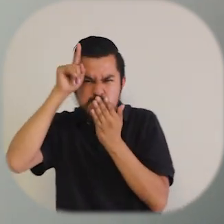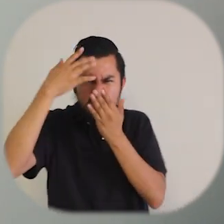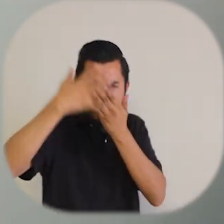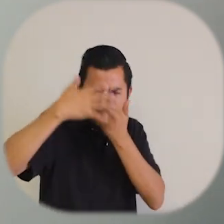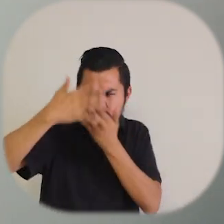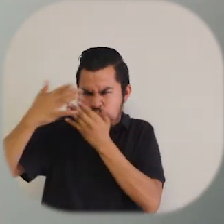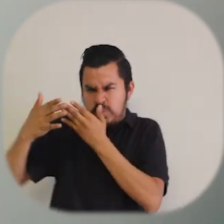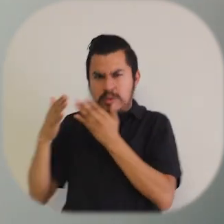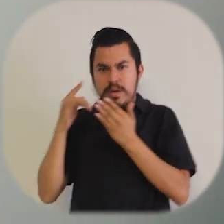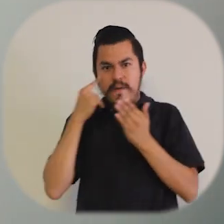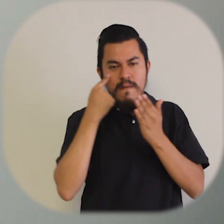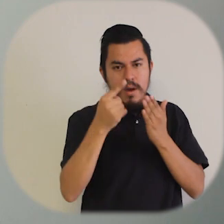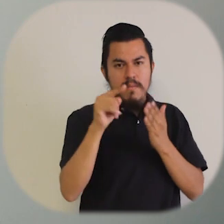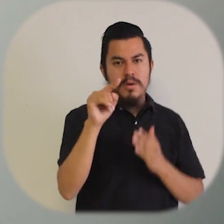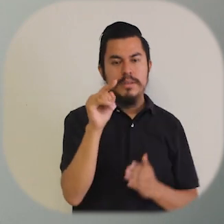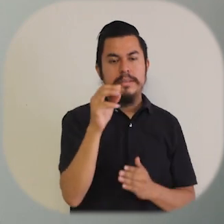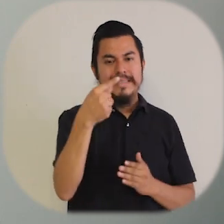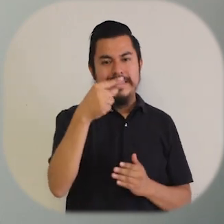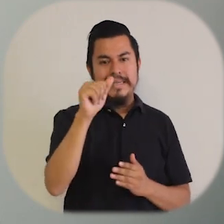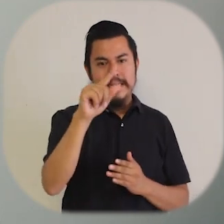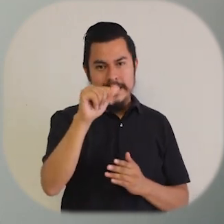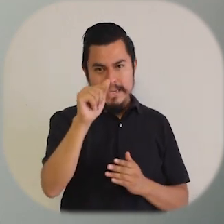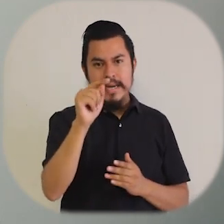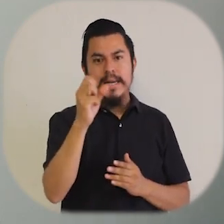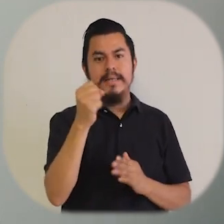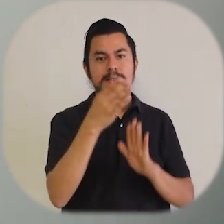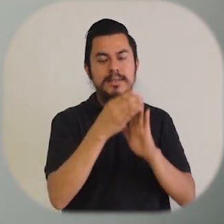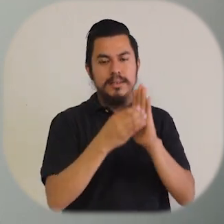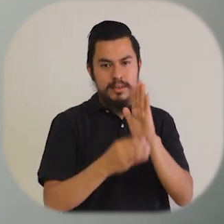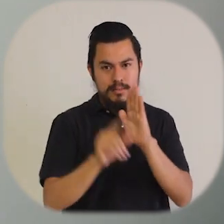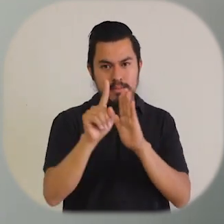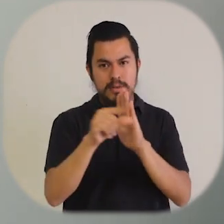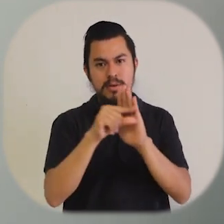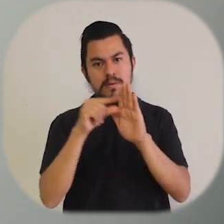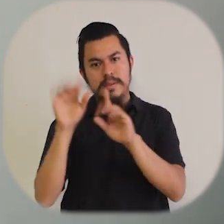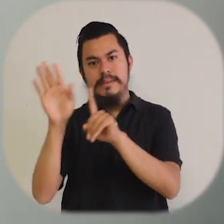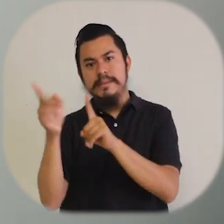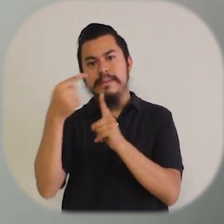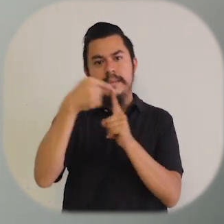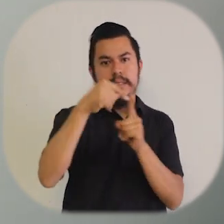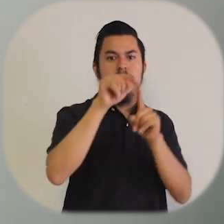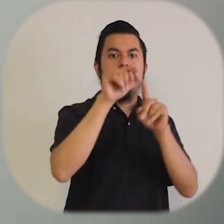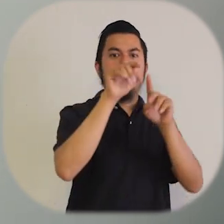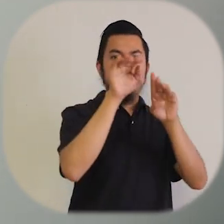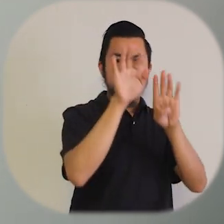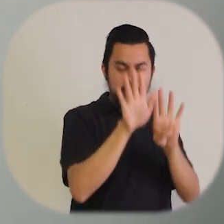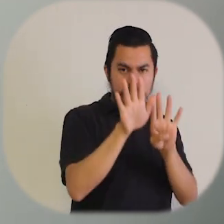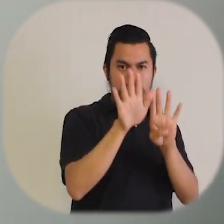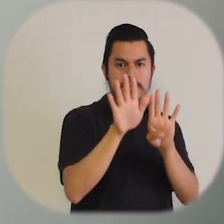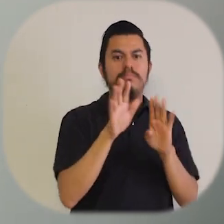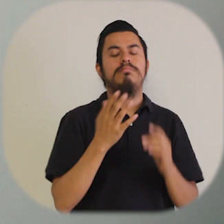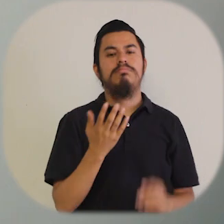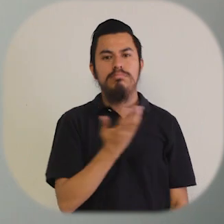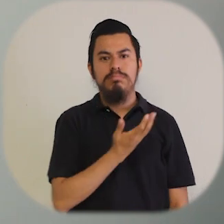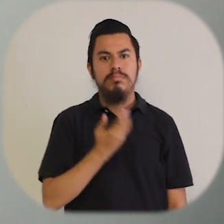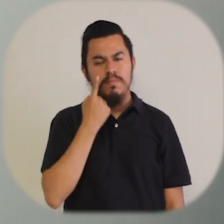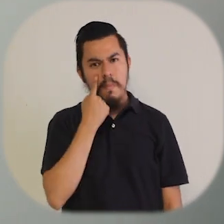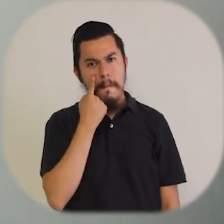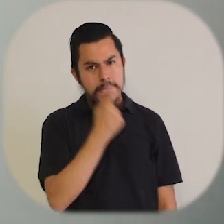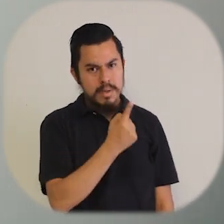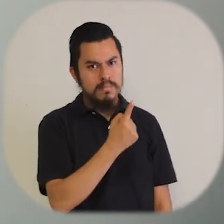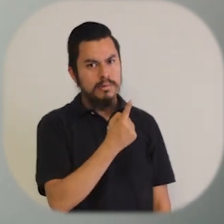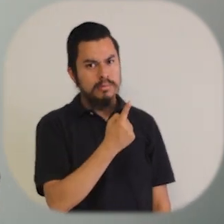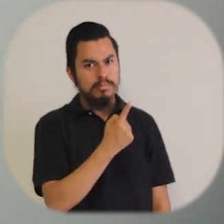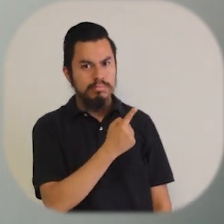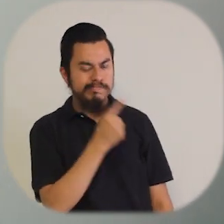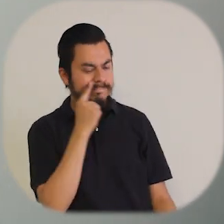interesante. Si decimos un poco esto de una forma un poco más exacta, podemos ver que el apóstol Pablo